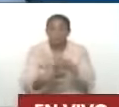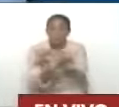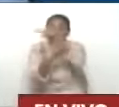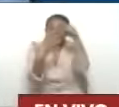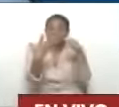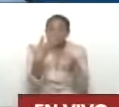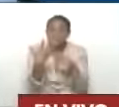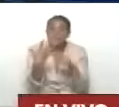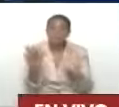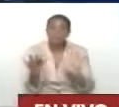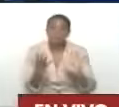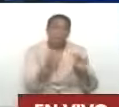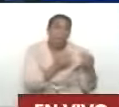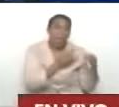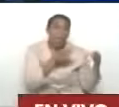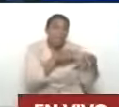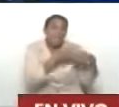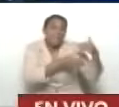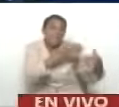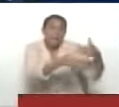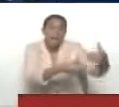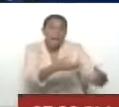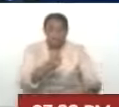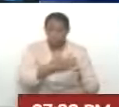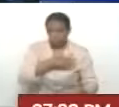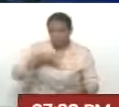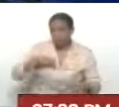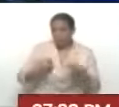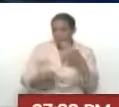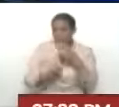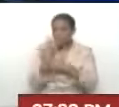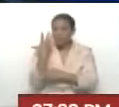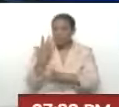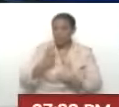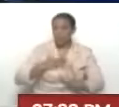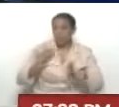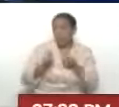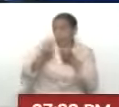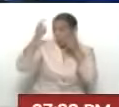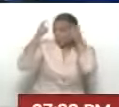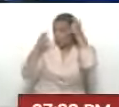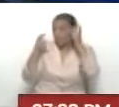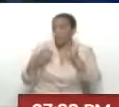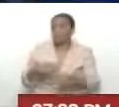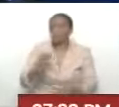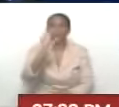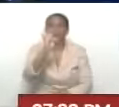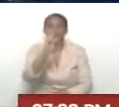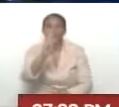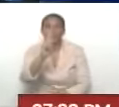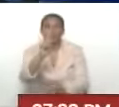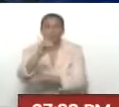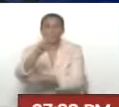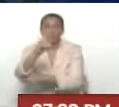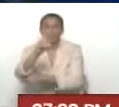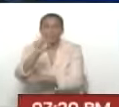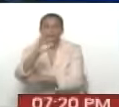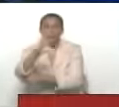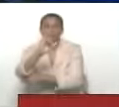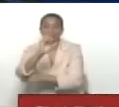mira. Nosotros estamos en la fundacional, o tú estás en la precursora. No, en la fundacional. ¿Sí? ¿Seguro? En la fundacional. Para la cédula, para la